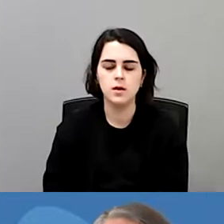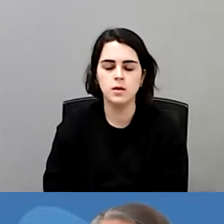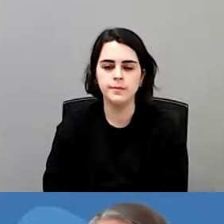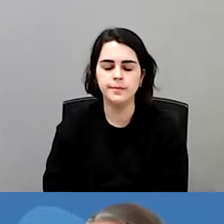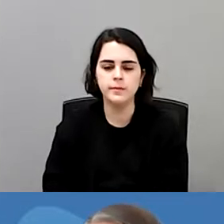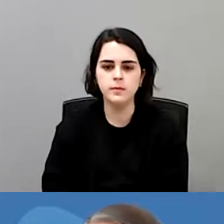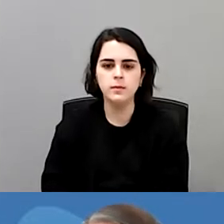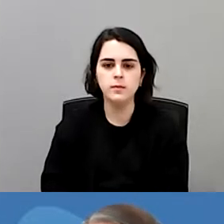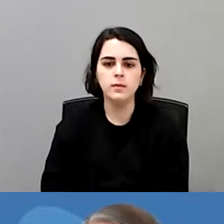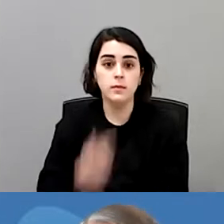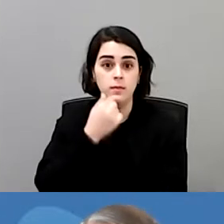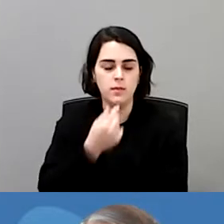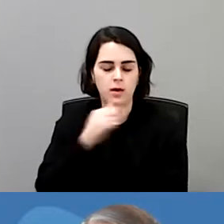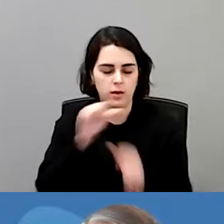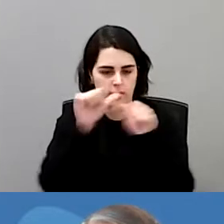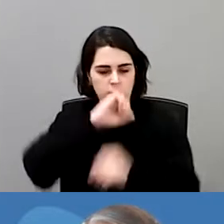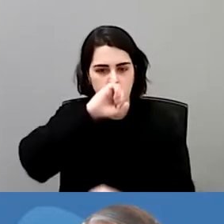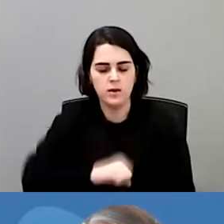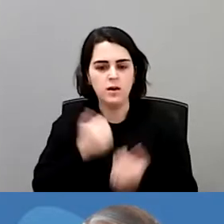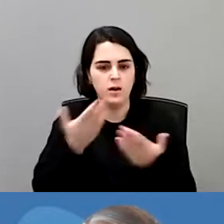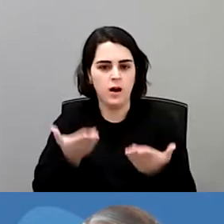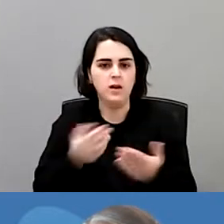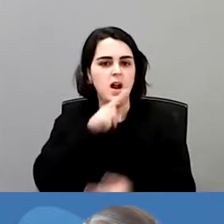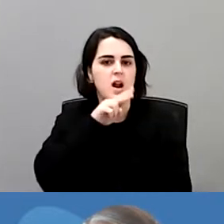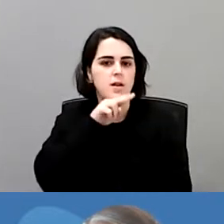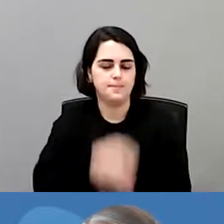Vale. Tamara dice que su forma preferida es de forma oral.